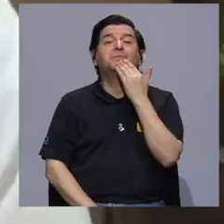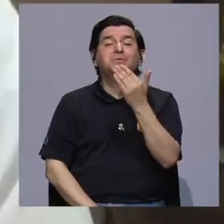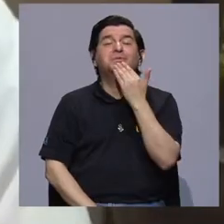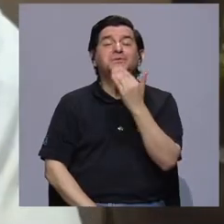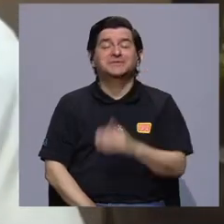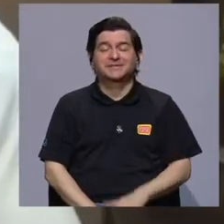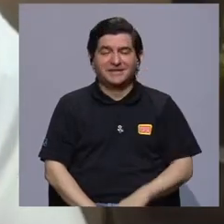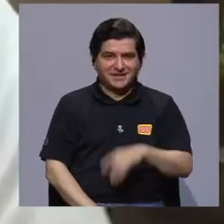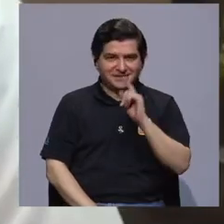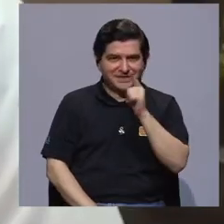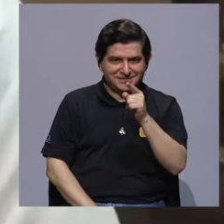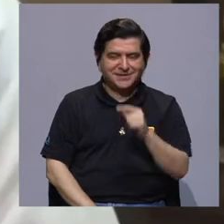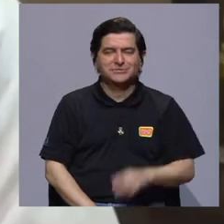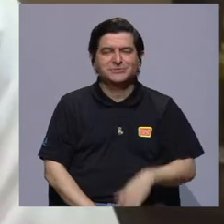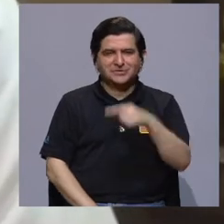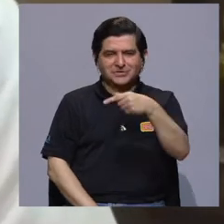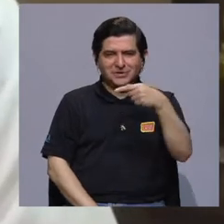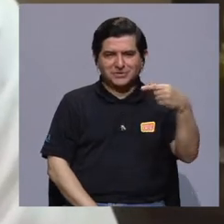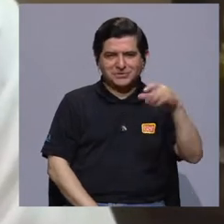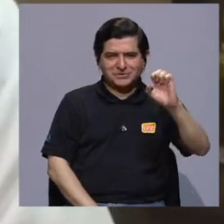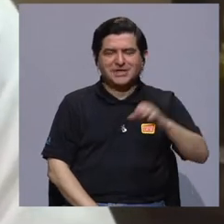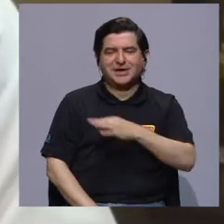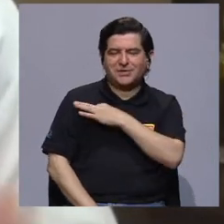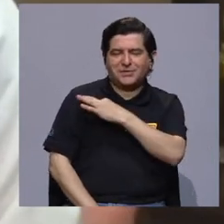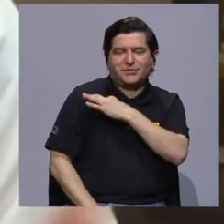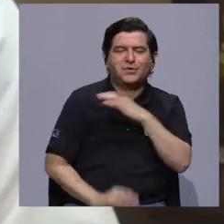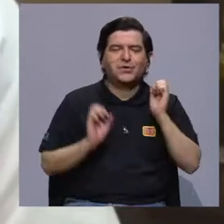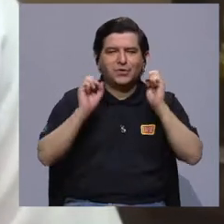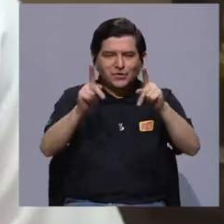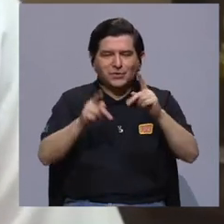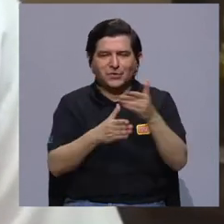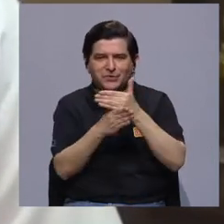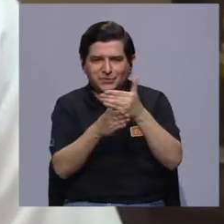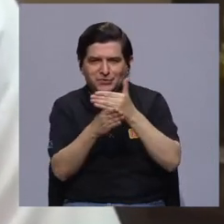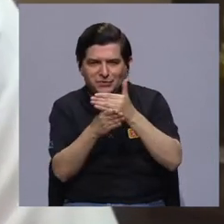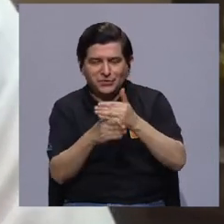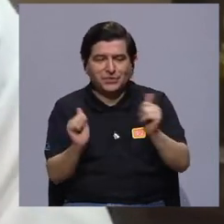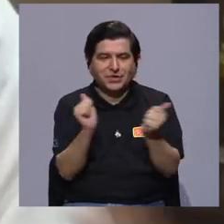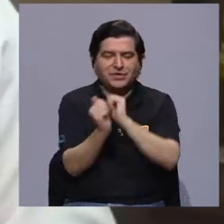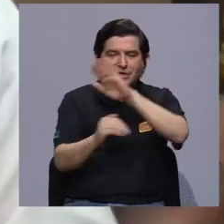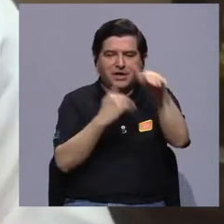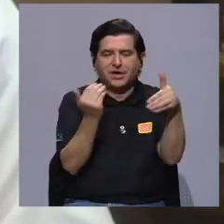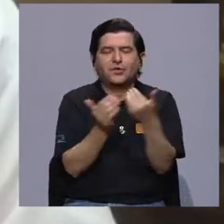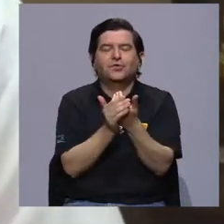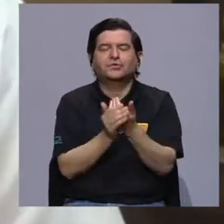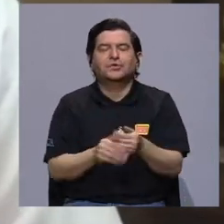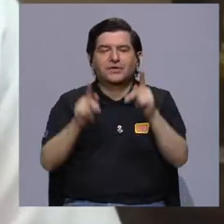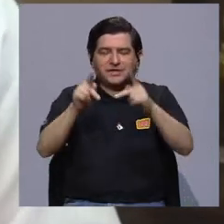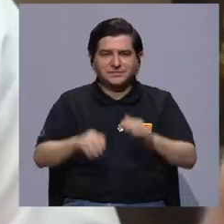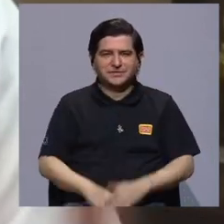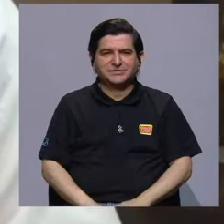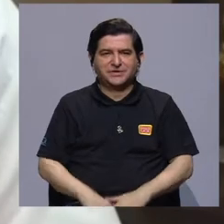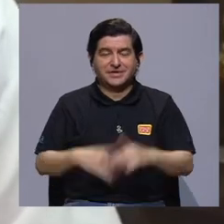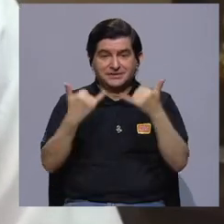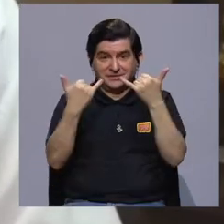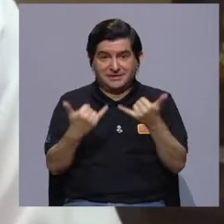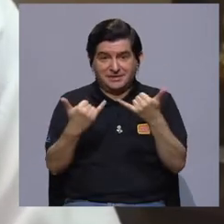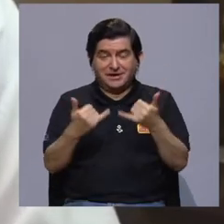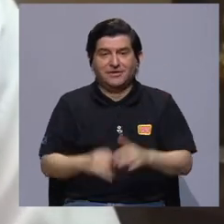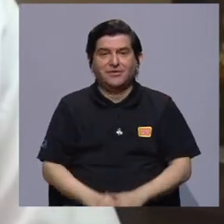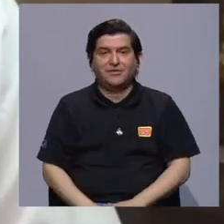Muchas gracias a usted, Gustavo, por la invitación y por la oportunidad de compartir con toda la audiencia, con las